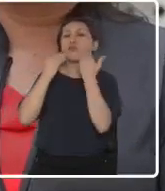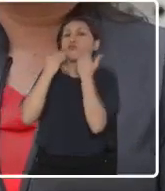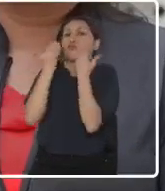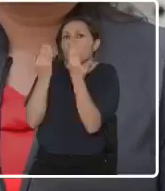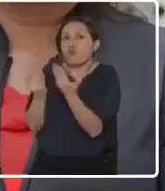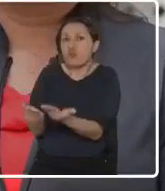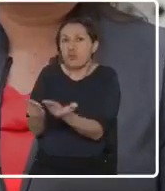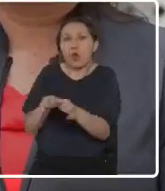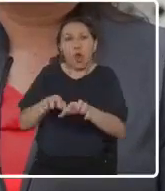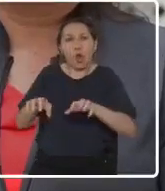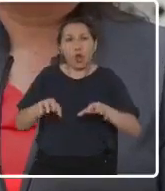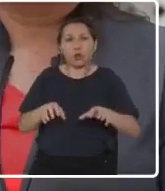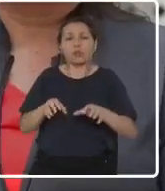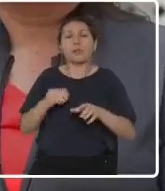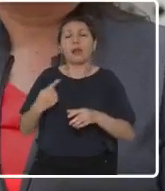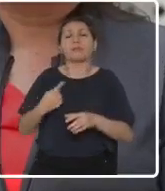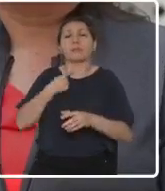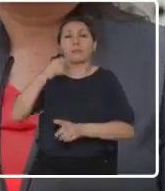los afectados por los incendios.